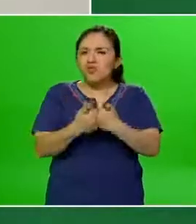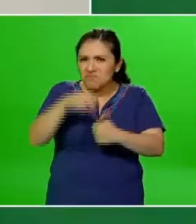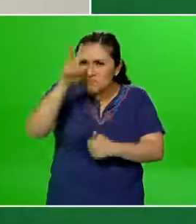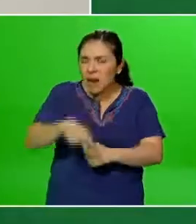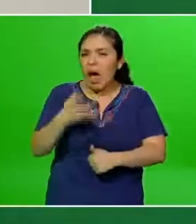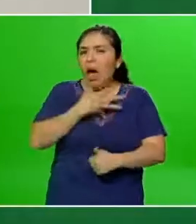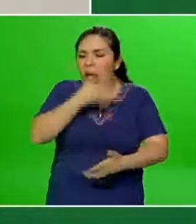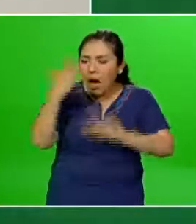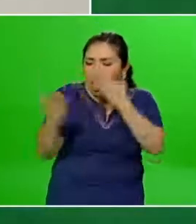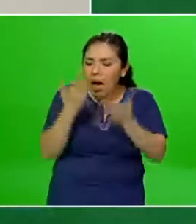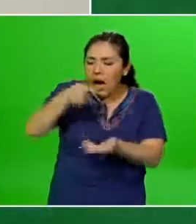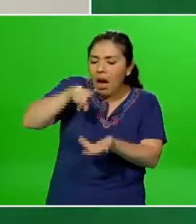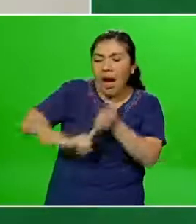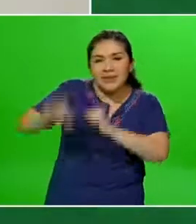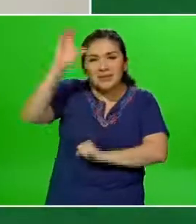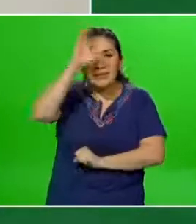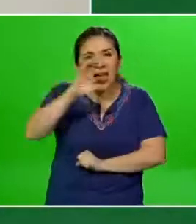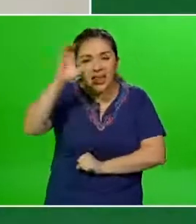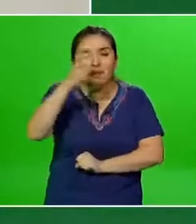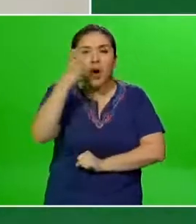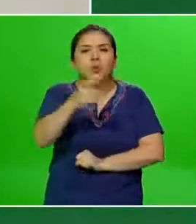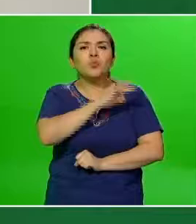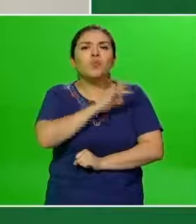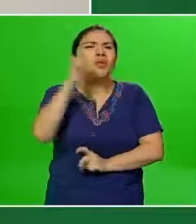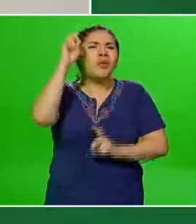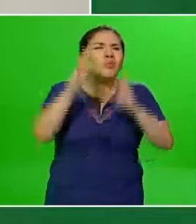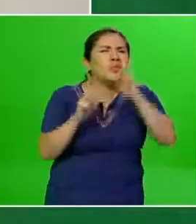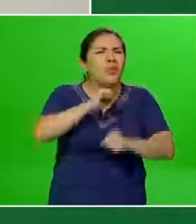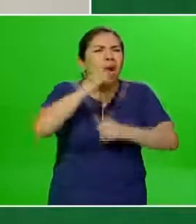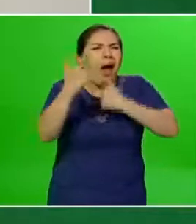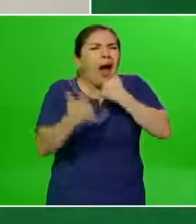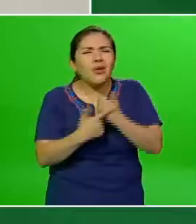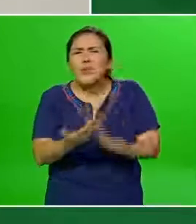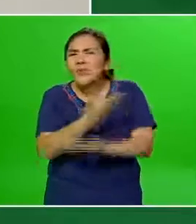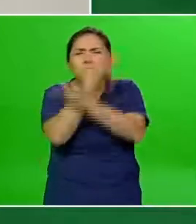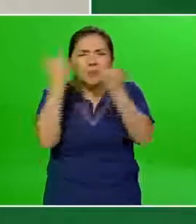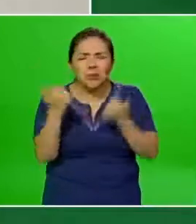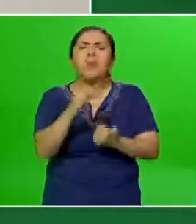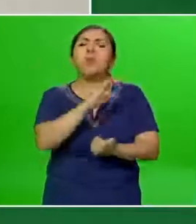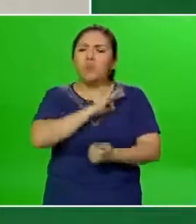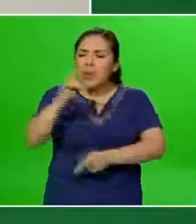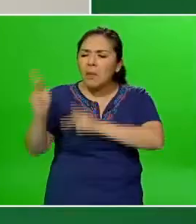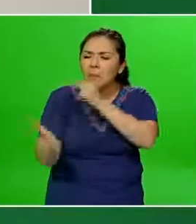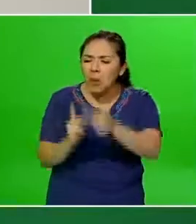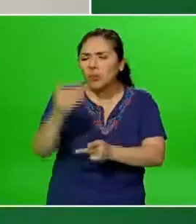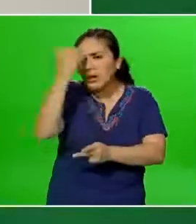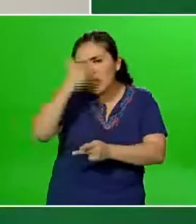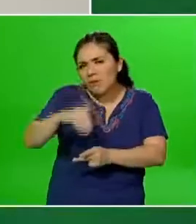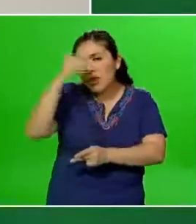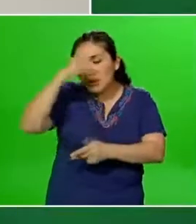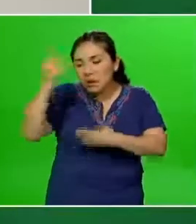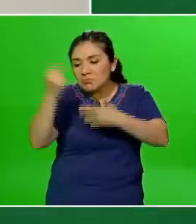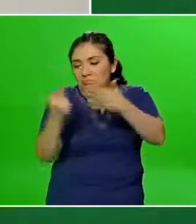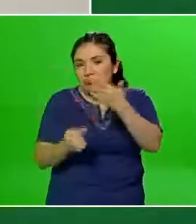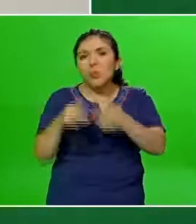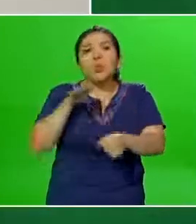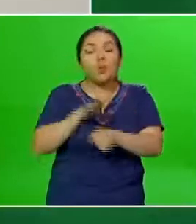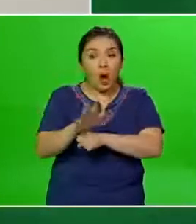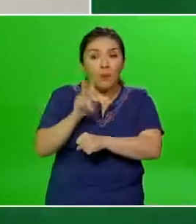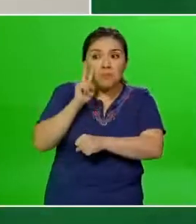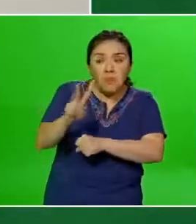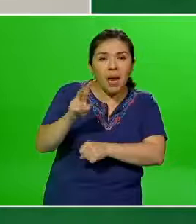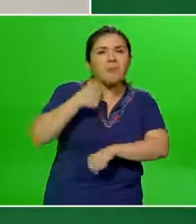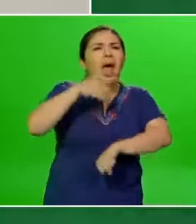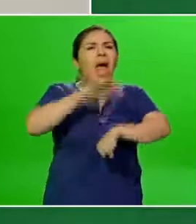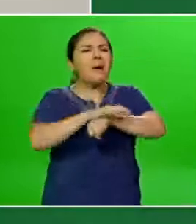en evidencia científica y así pueda salir de dudas, despejar alguna incógnita en relación a si lo que le compartió